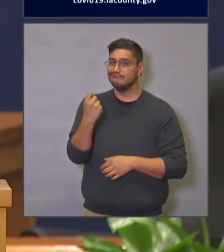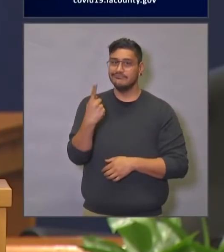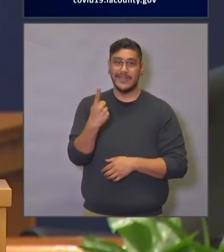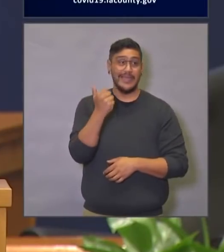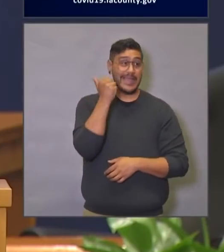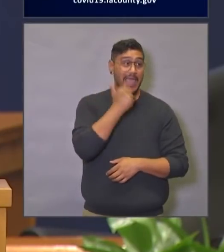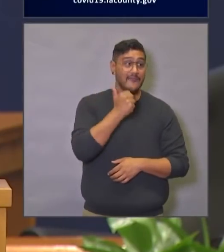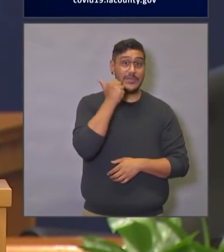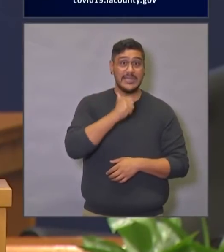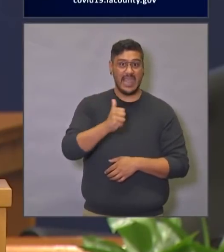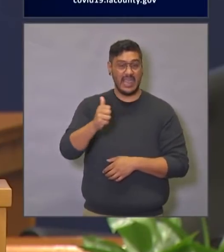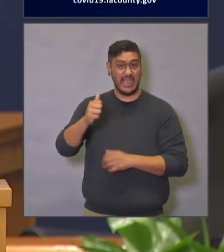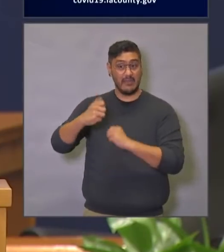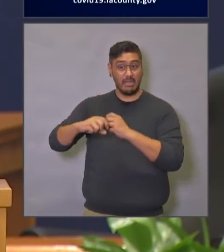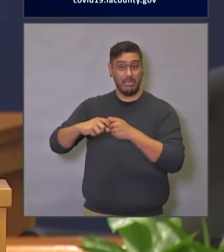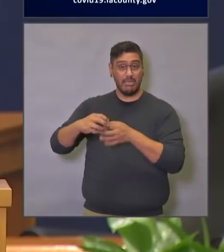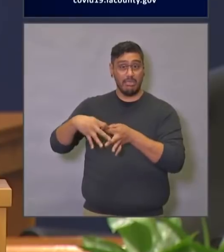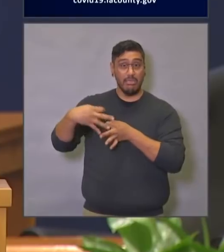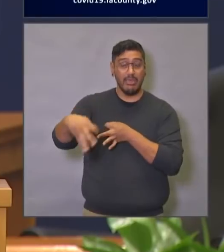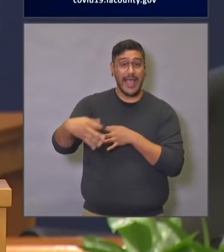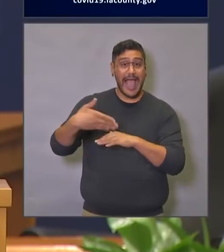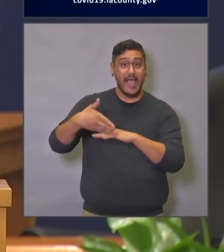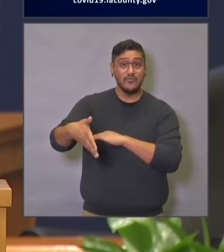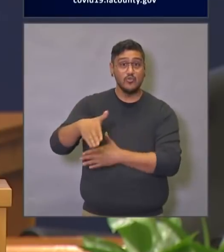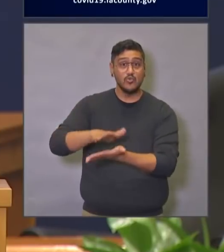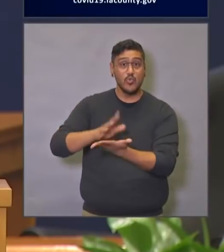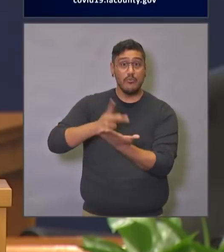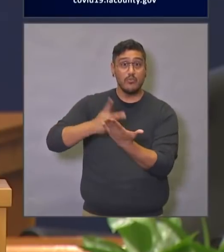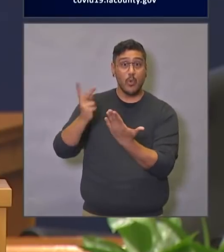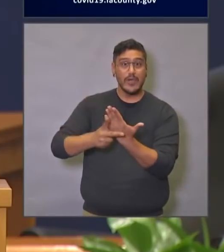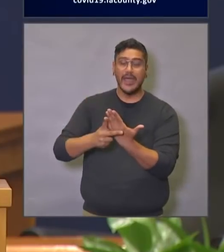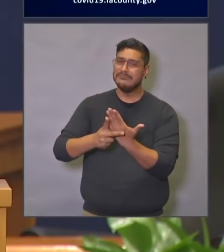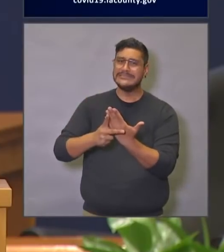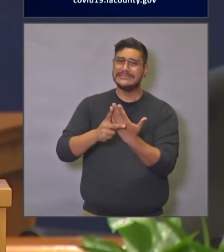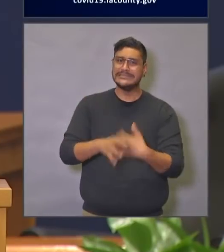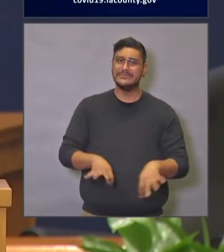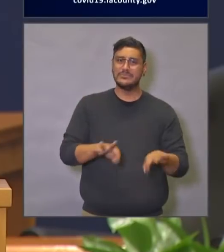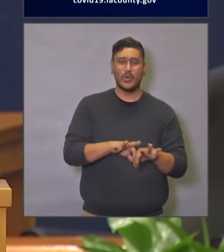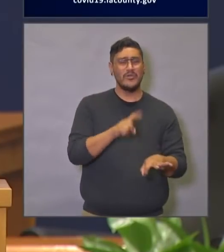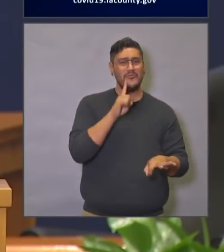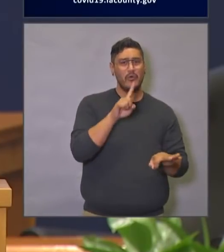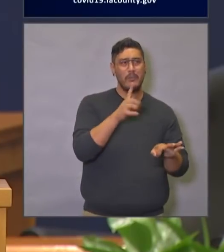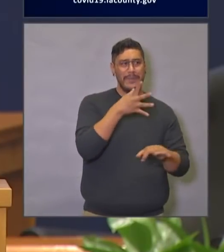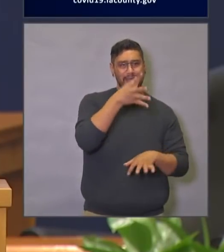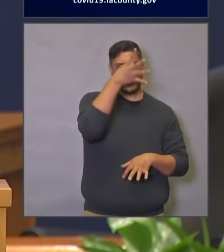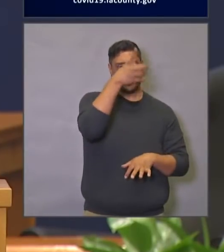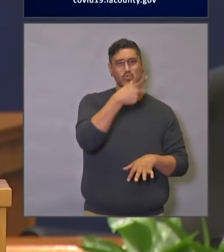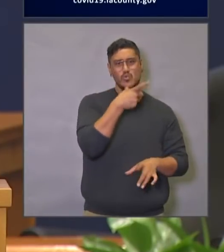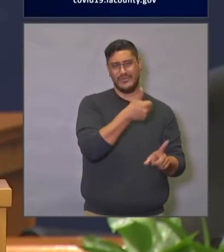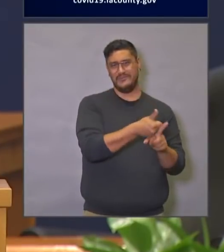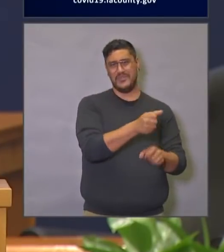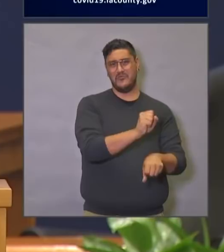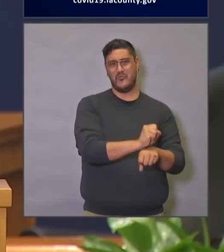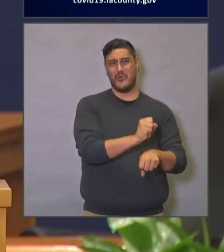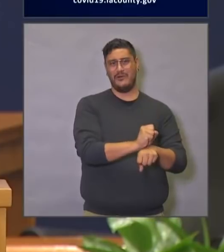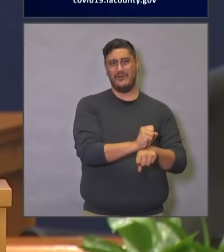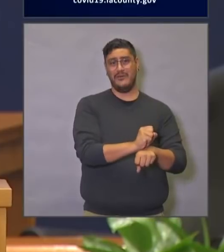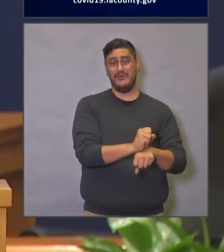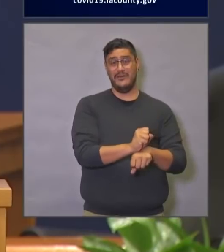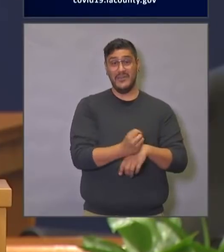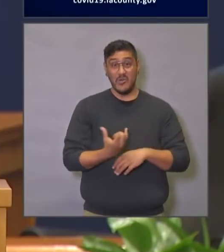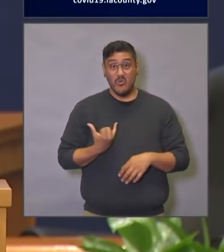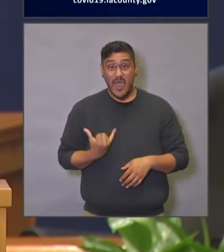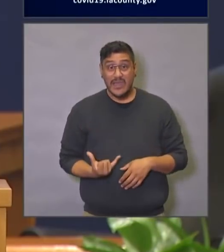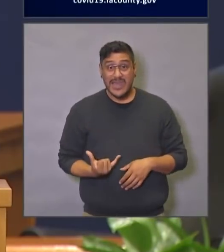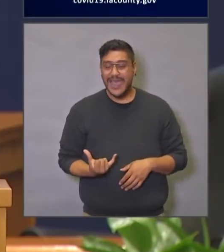día extendidos son esenciales para los padres que trabajan y que tienen niños en edades escolares. Actualmente no tenemos